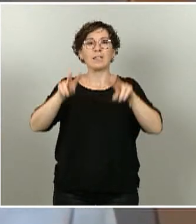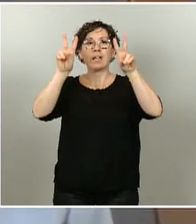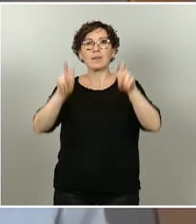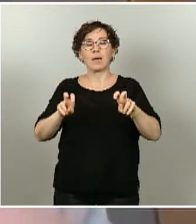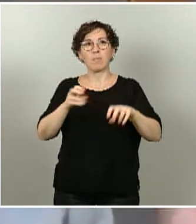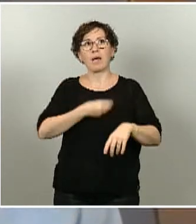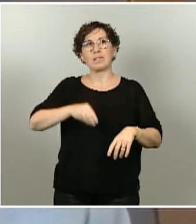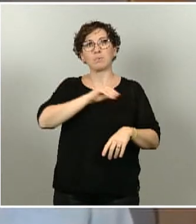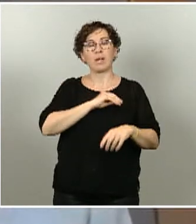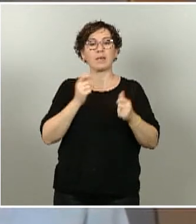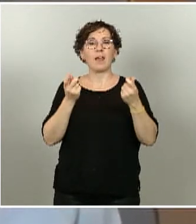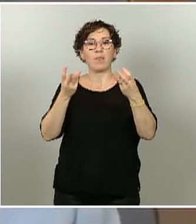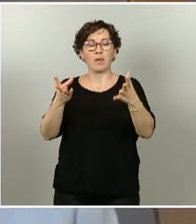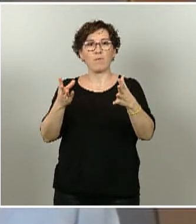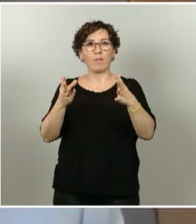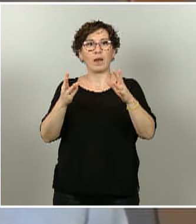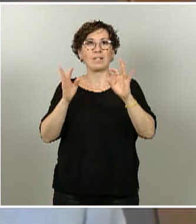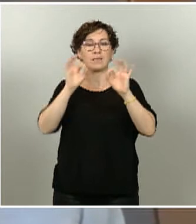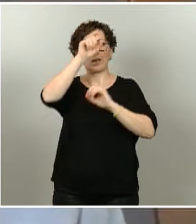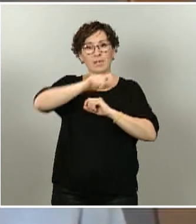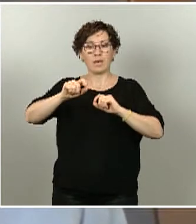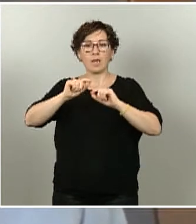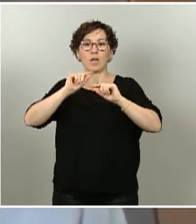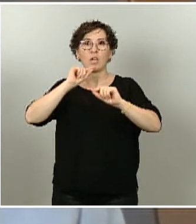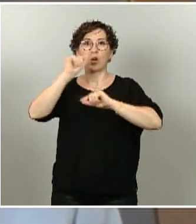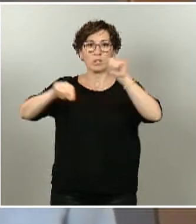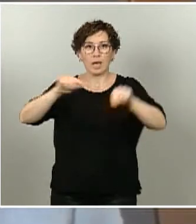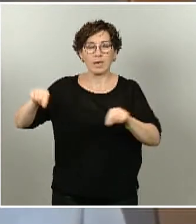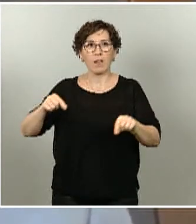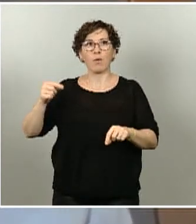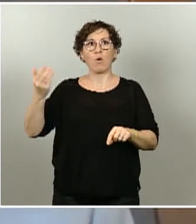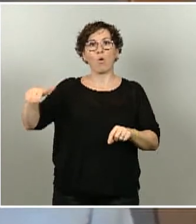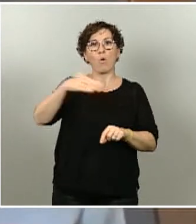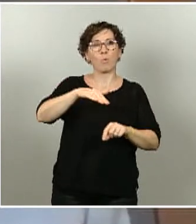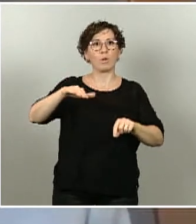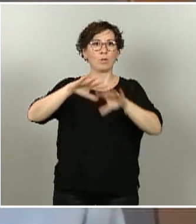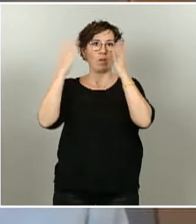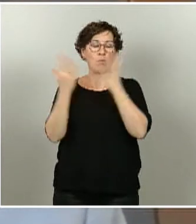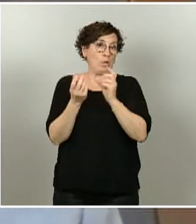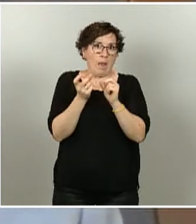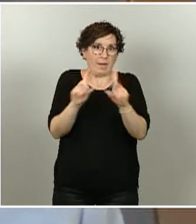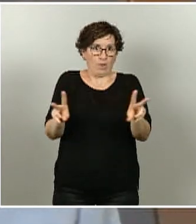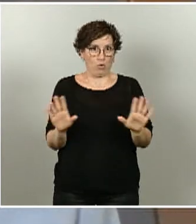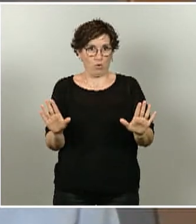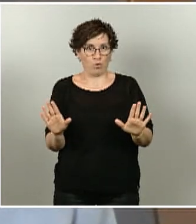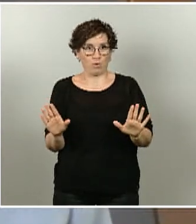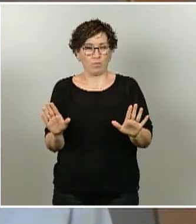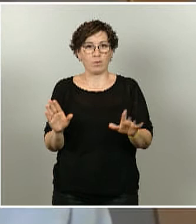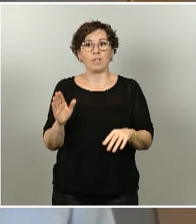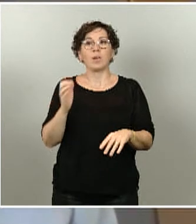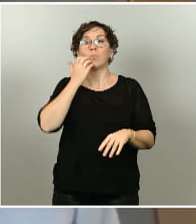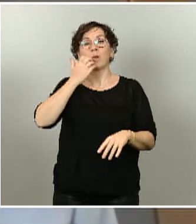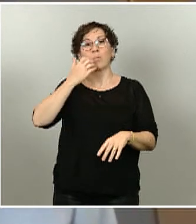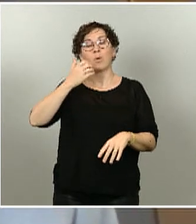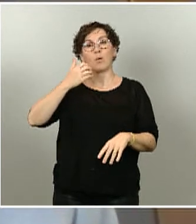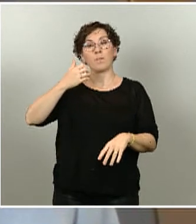como en número de fallecidos por habitante de todo el mundo. Hay algunas explicaciones, por ejemplo, el dirigente del PSOE, Rafael Simancas,